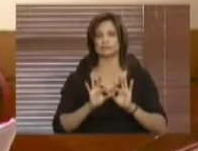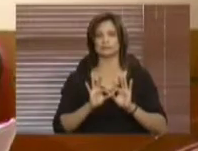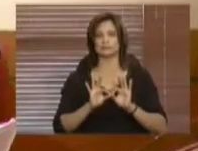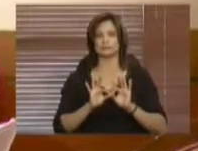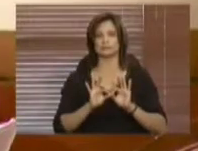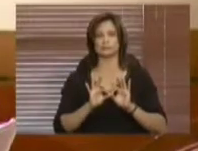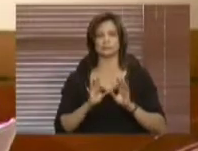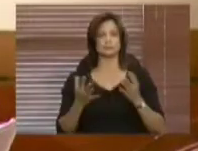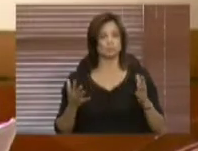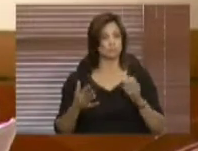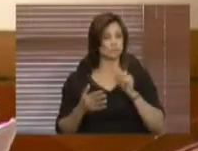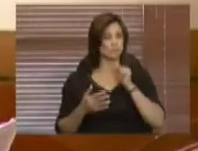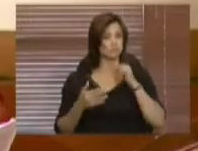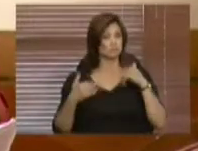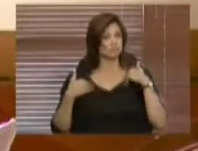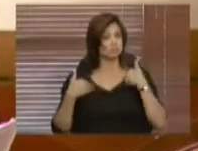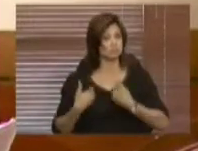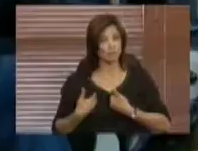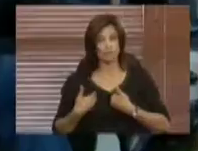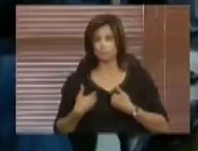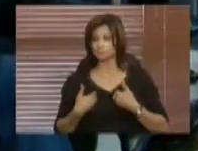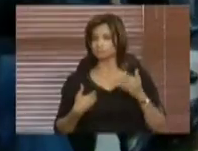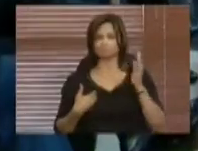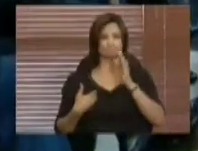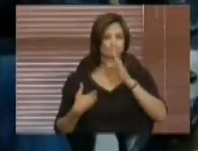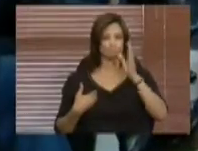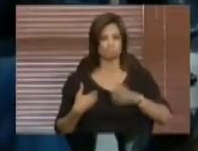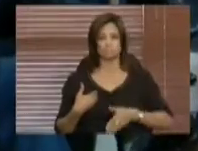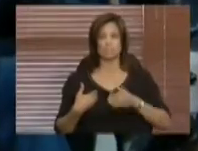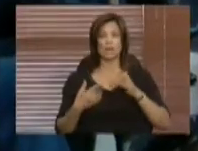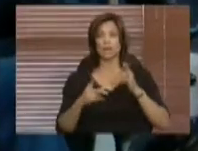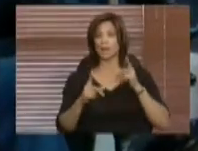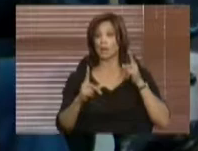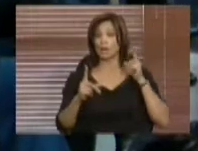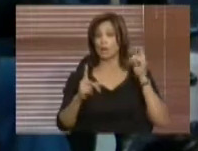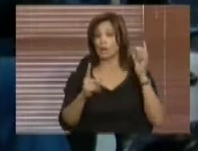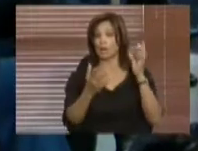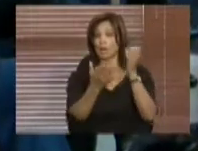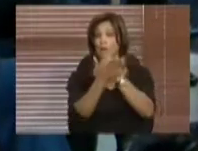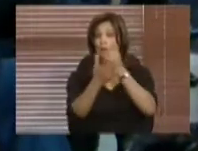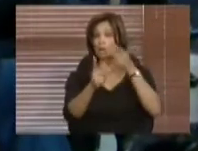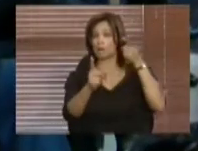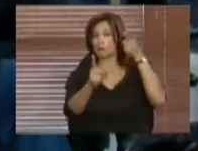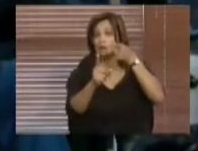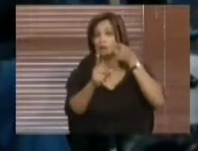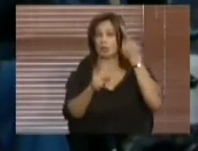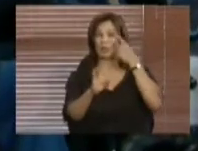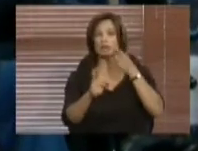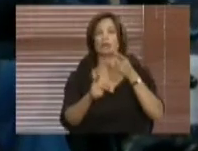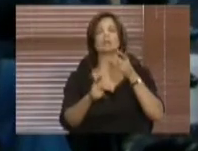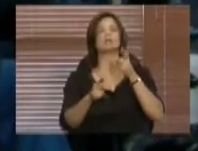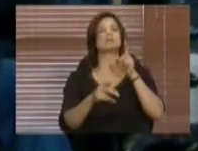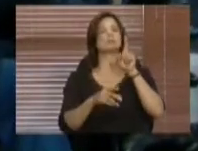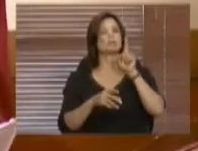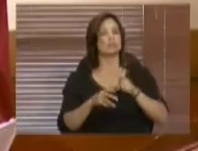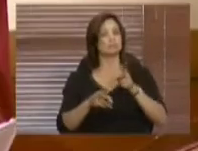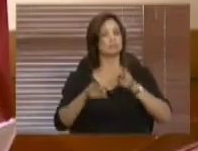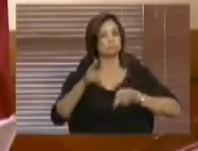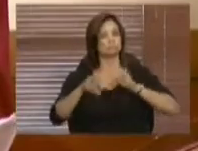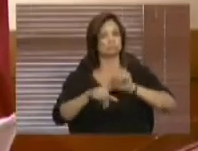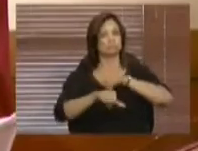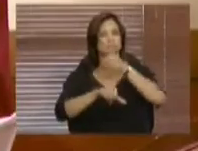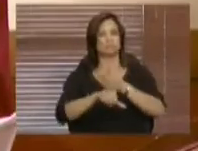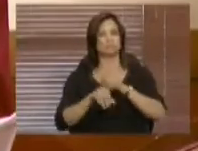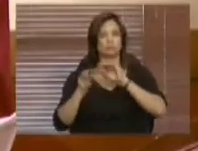y no nos cansaremos de hacerlo hasta lograr el objetivo, la urgente necesidad de instaurar